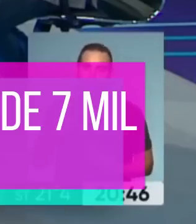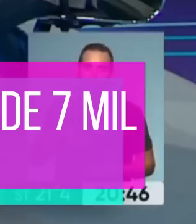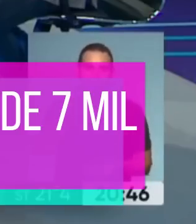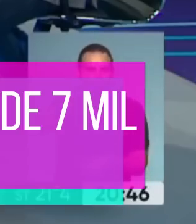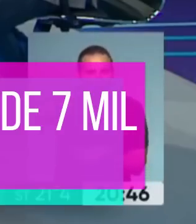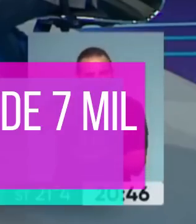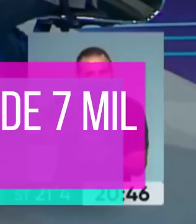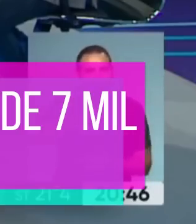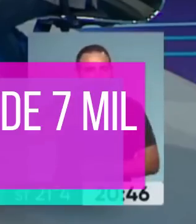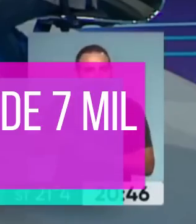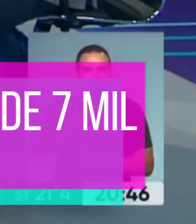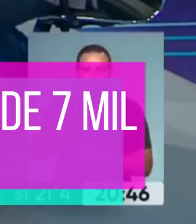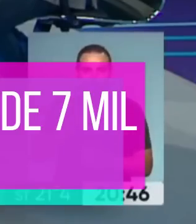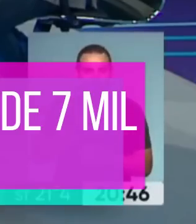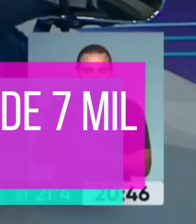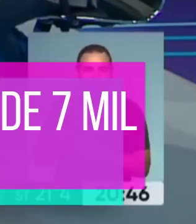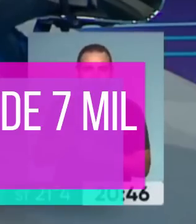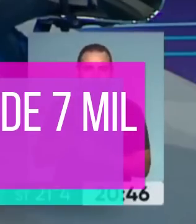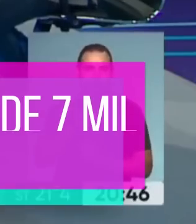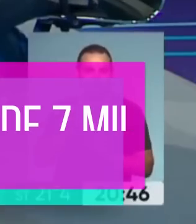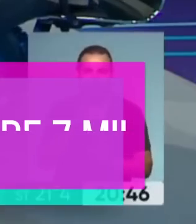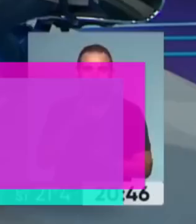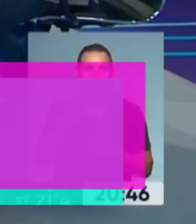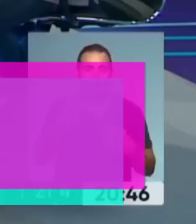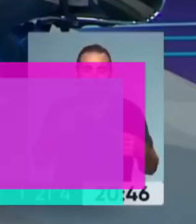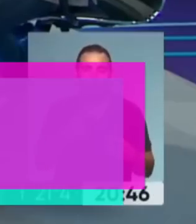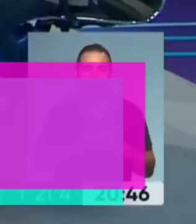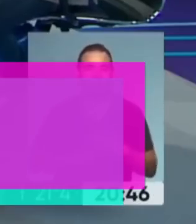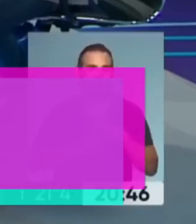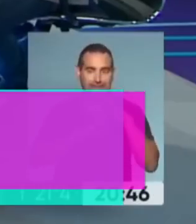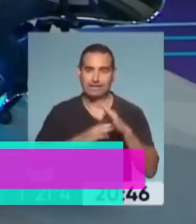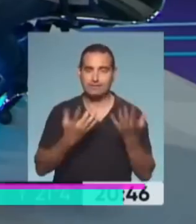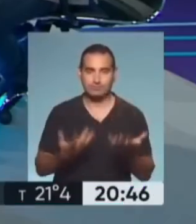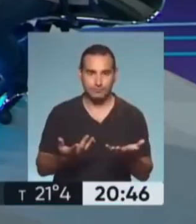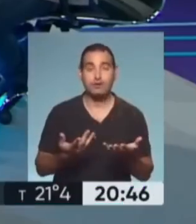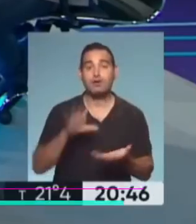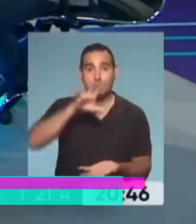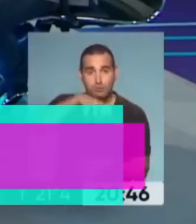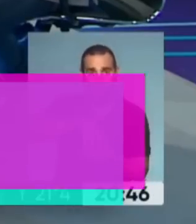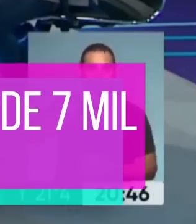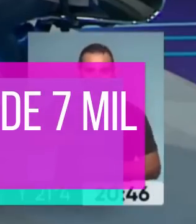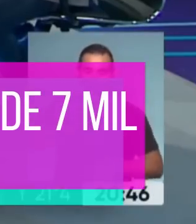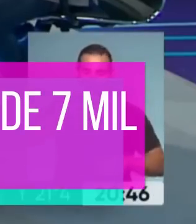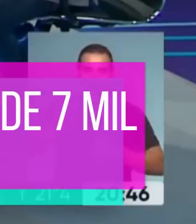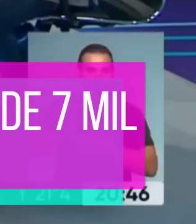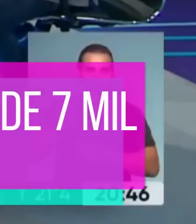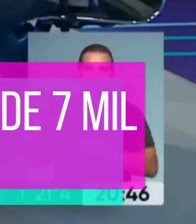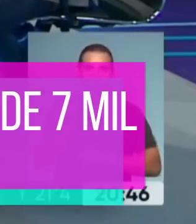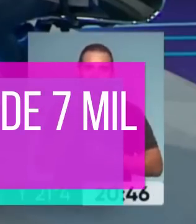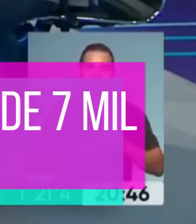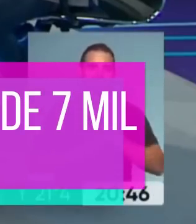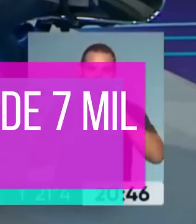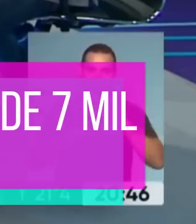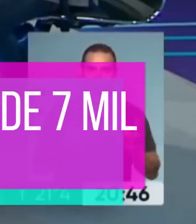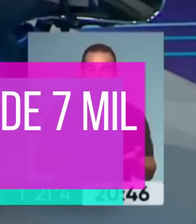los ingresos de los topes. Cualquier cosa, aquí arriba te dejo el videito para que sepas cuánto vas a cobrar específicamente